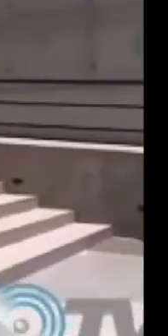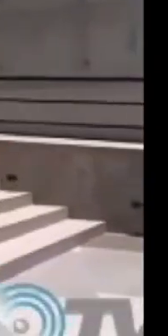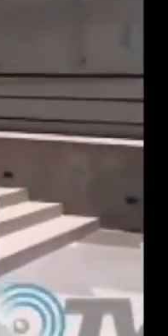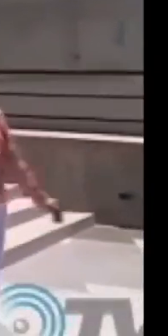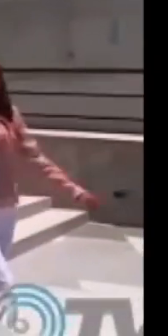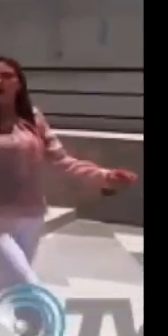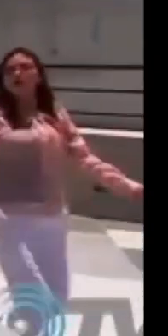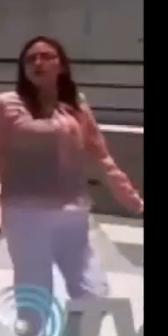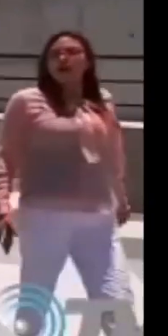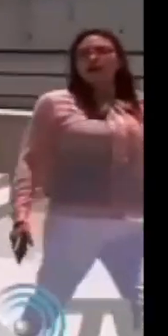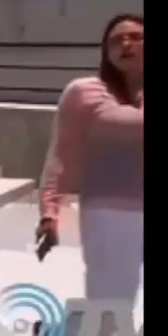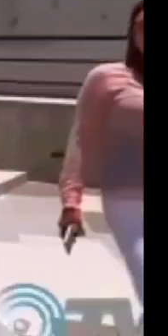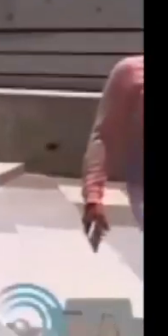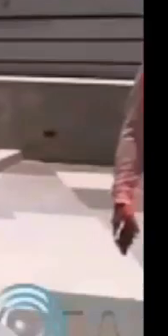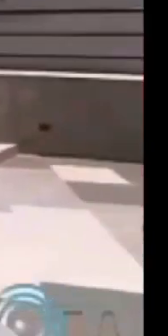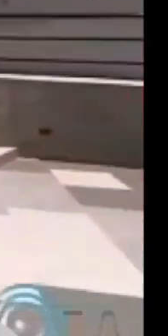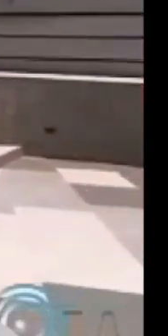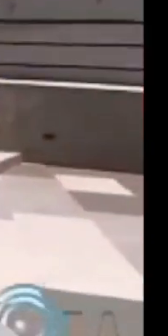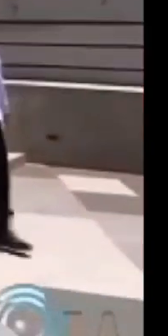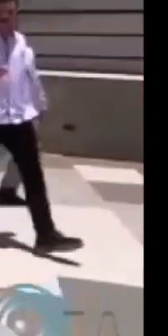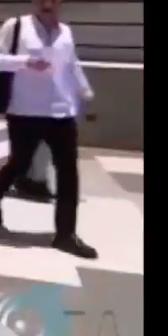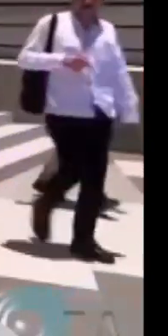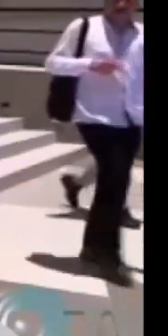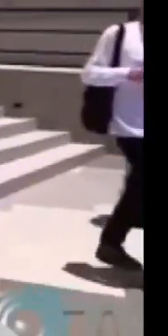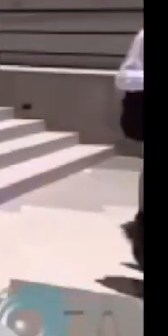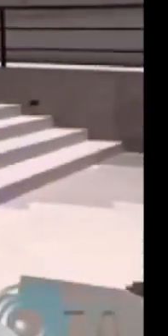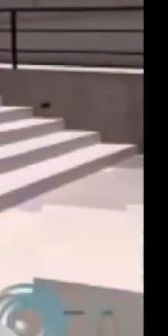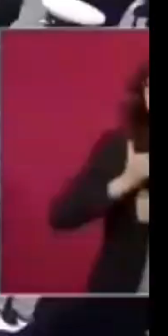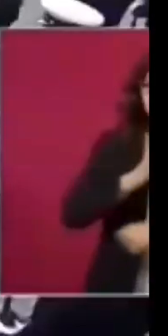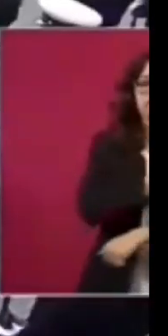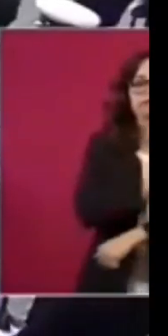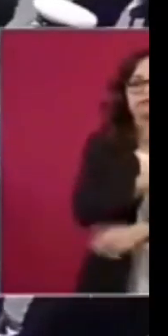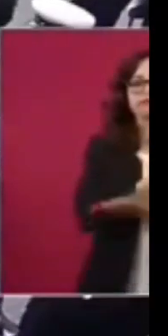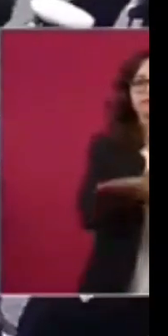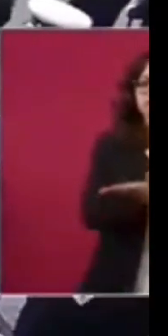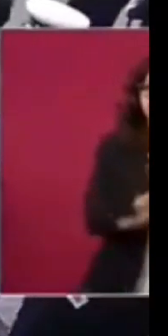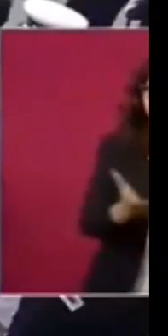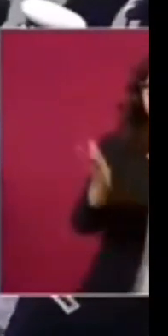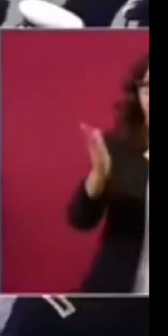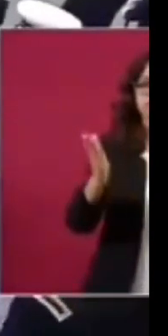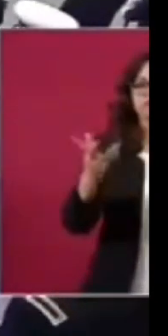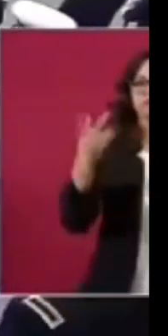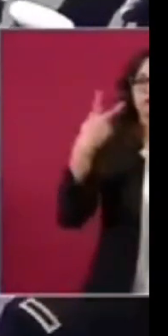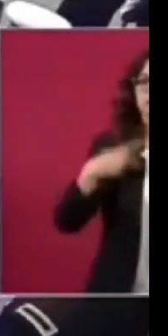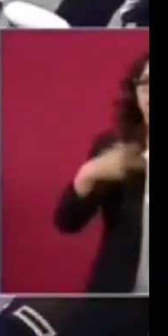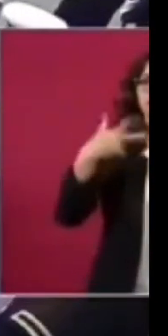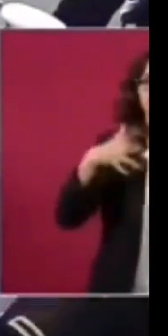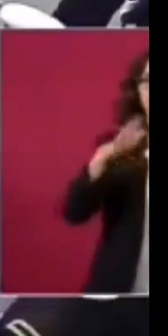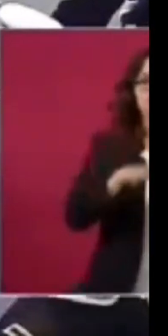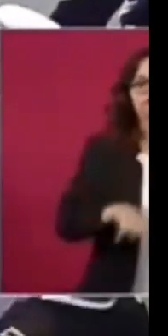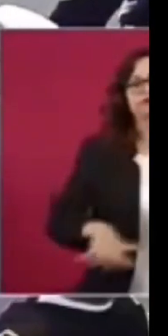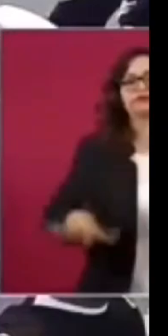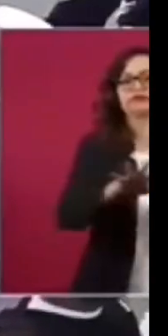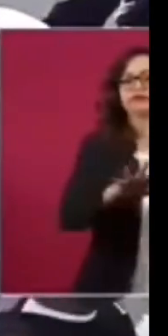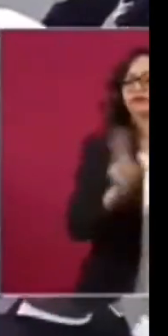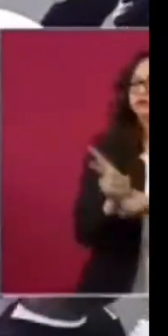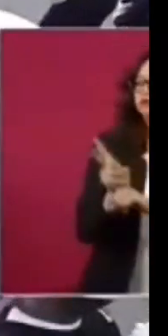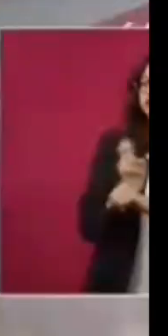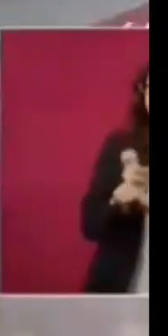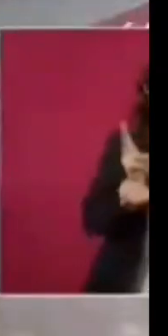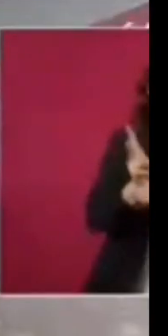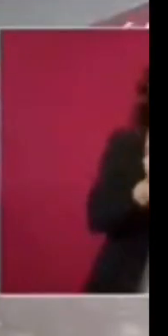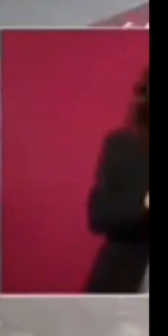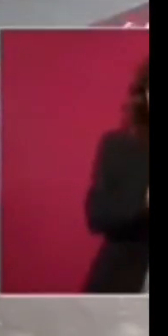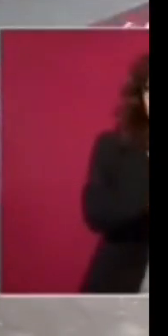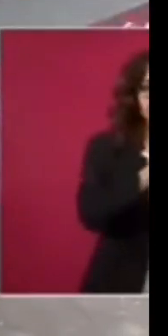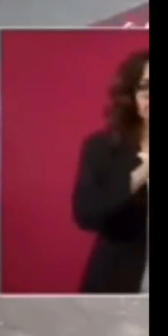2023 y se podrá generar hasta 170 mil. Hoy, cuando celebramos